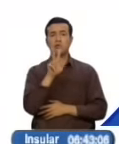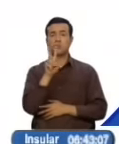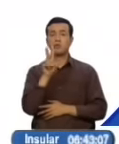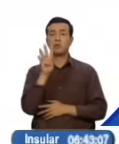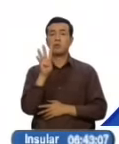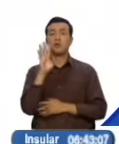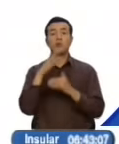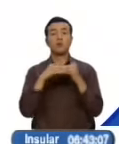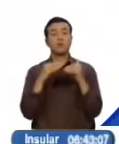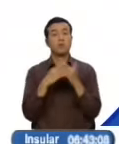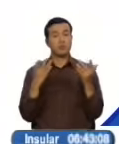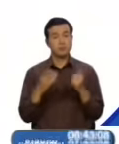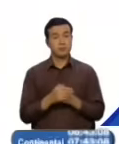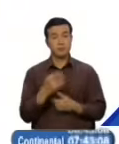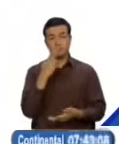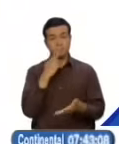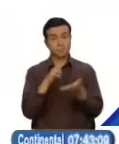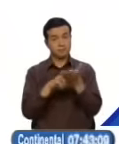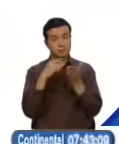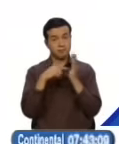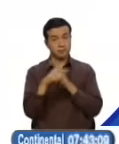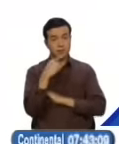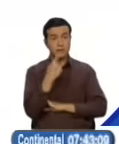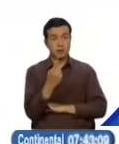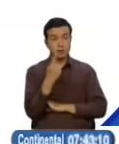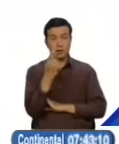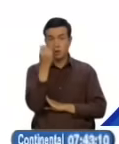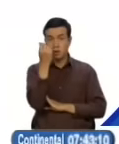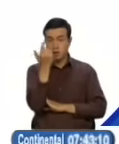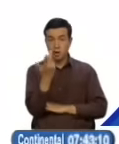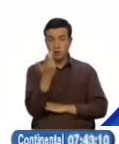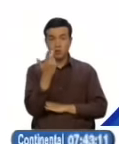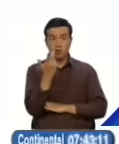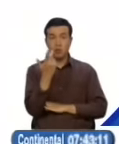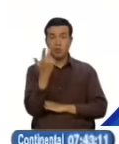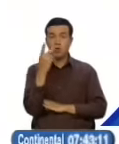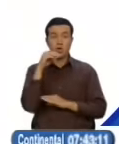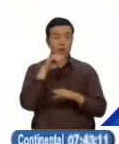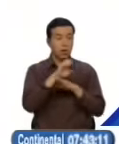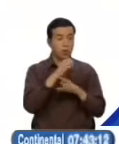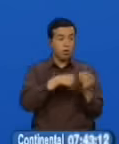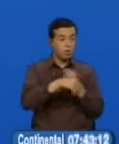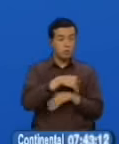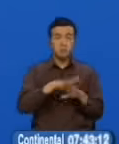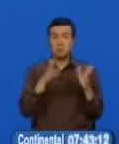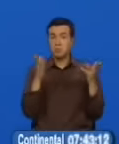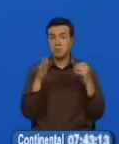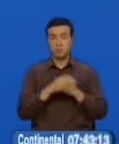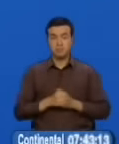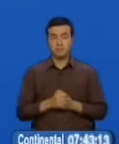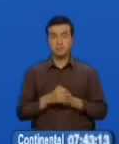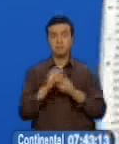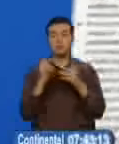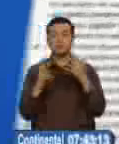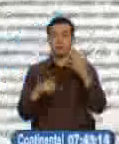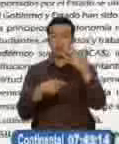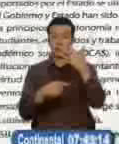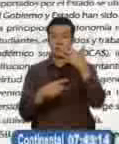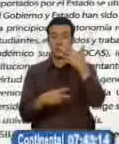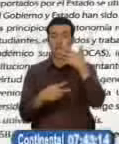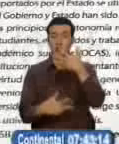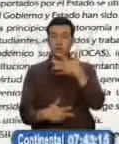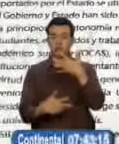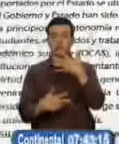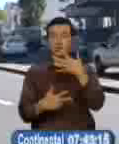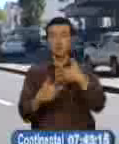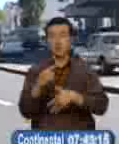$17.604.424. En el comunicado se rechaza que esta cantidad no haya sido invertida en el país. Mientras que en los puntos 6, 7 y 8